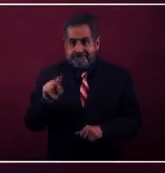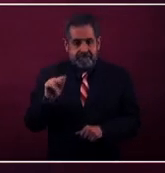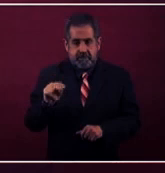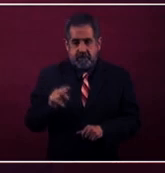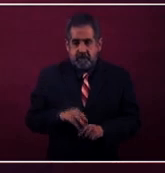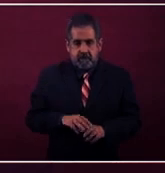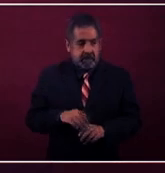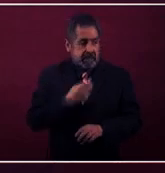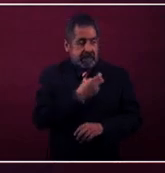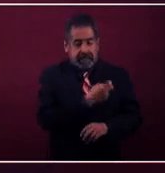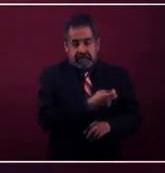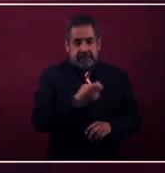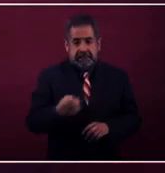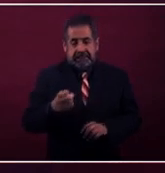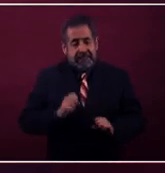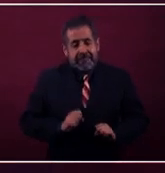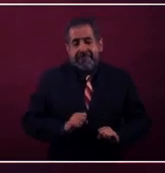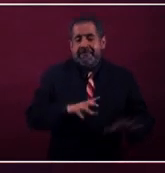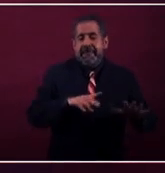esas